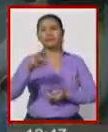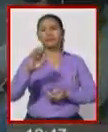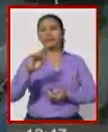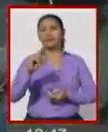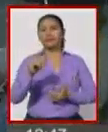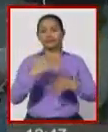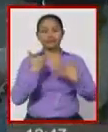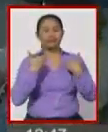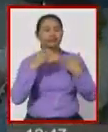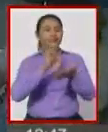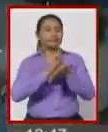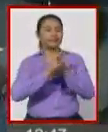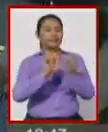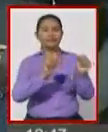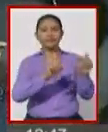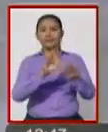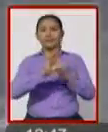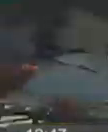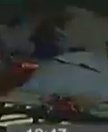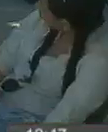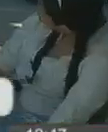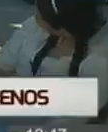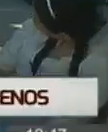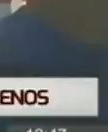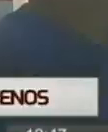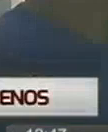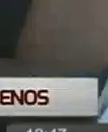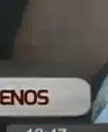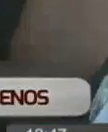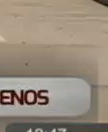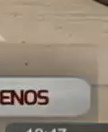tener todos los papeles al día.